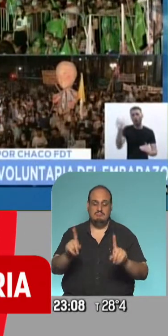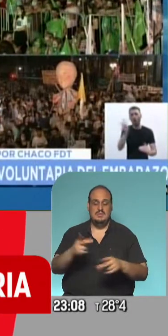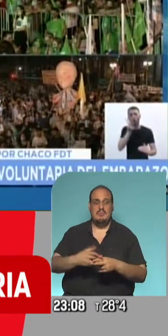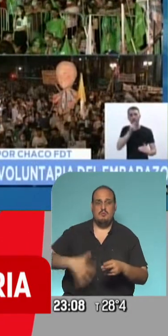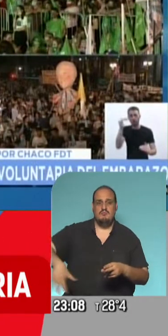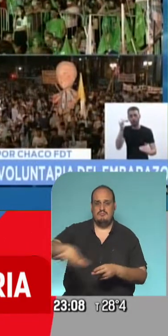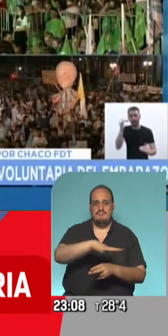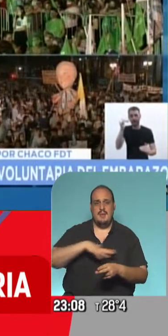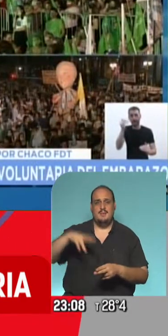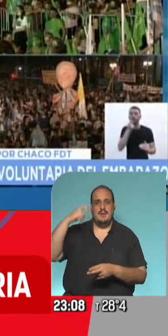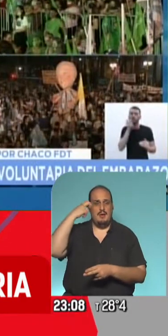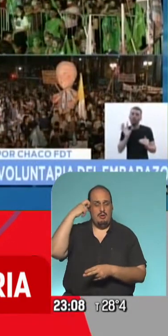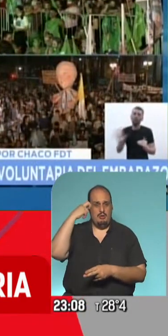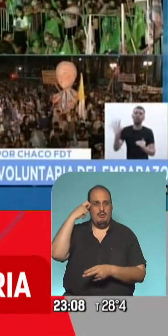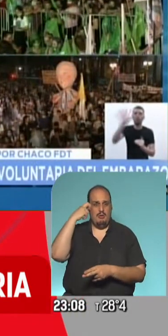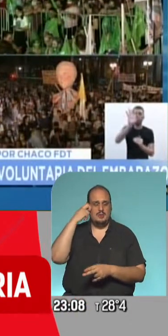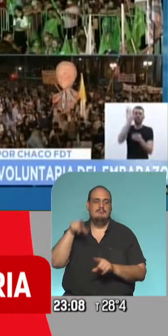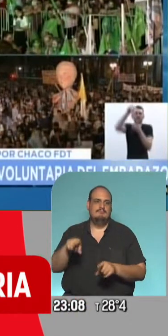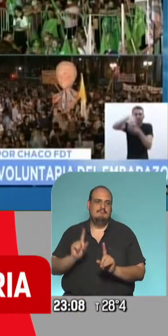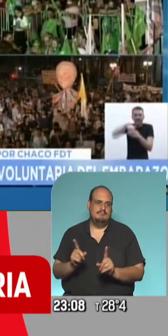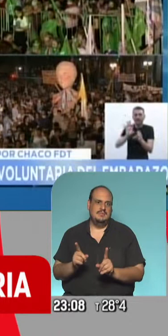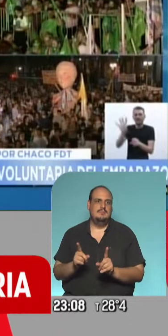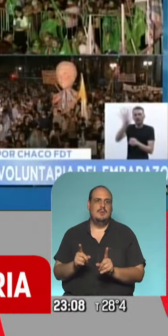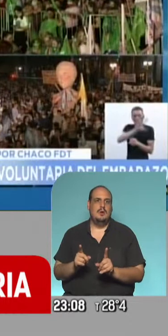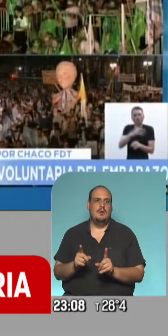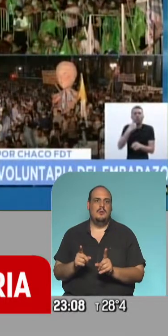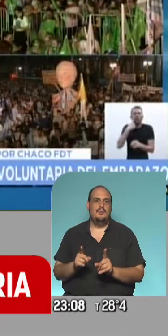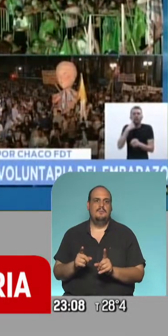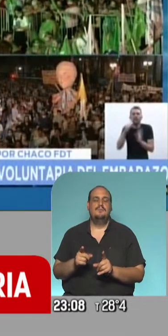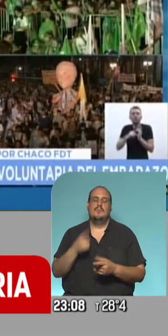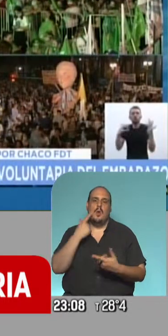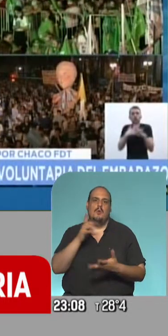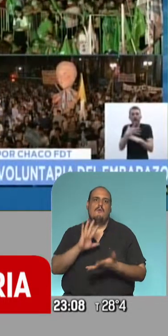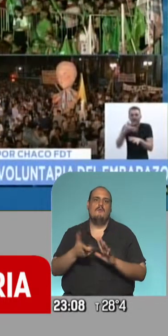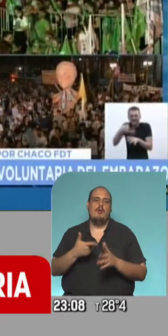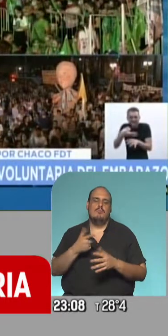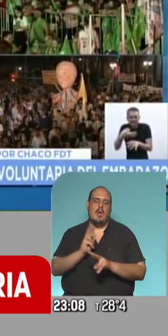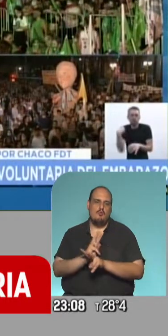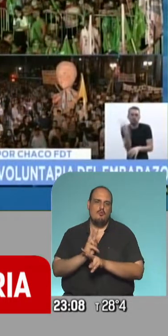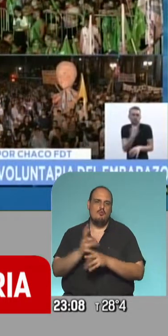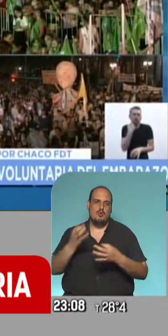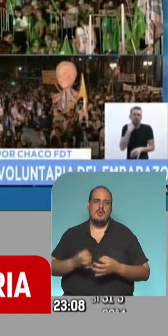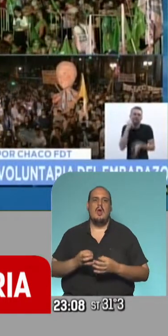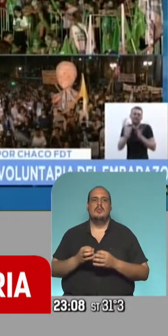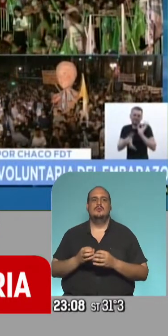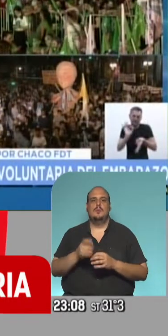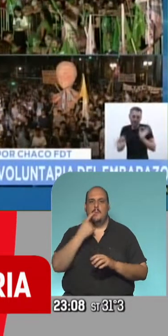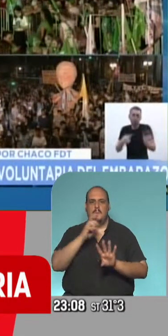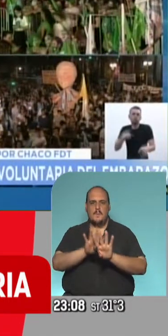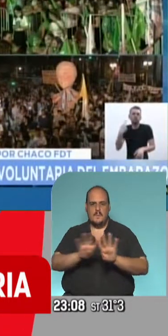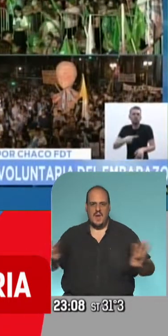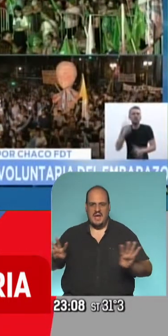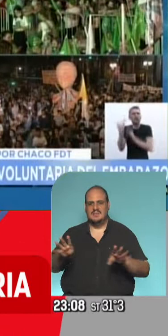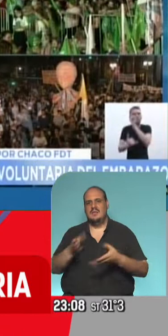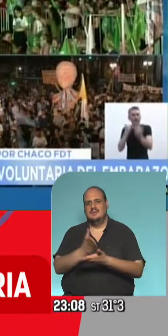del Congreso, por supuesto, como siempre en estos casos, con amplias medidas de seguridad que tienen vallas y tienen muy separados al